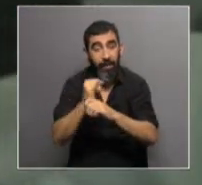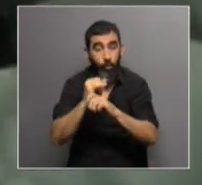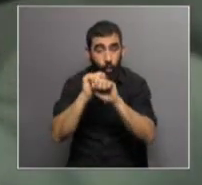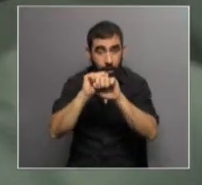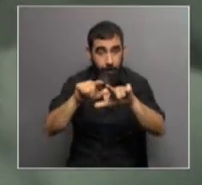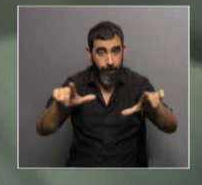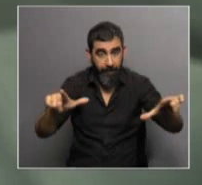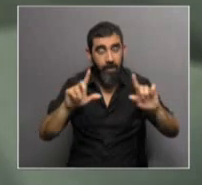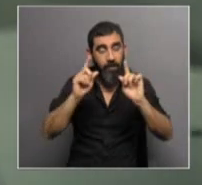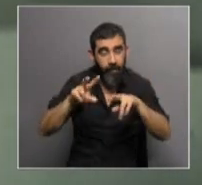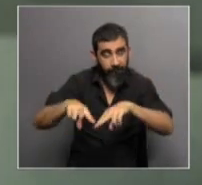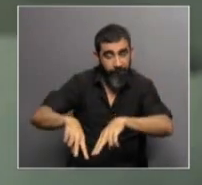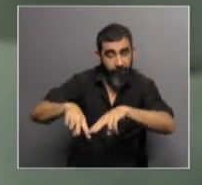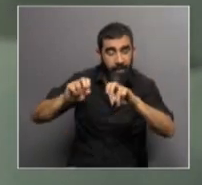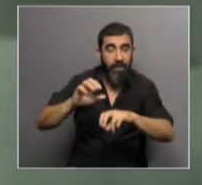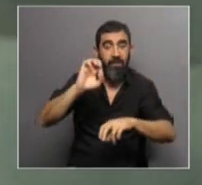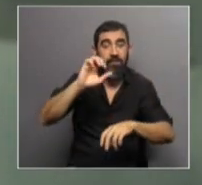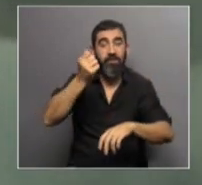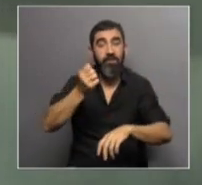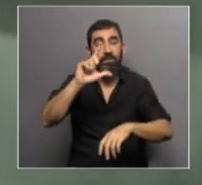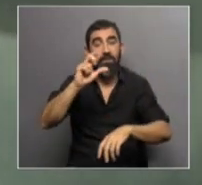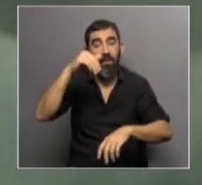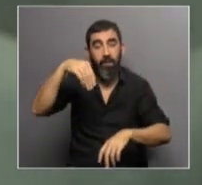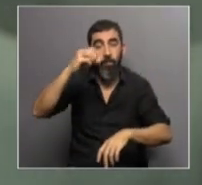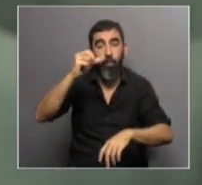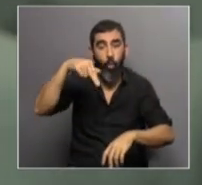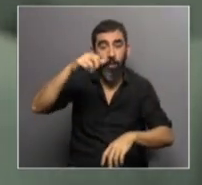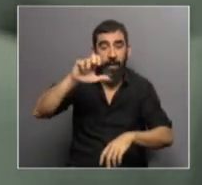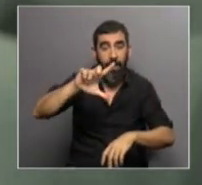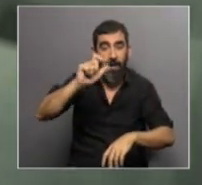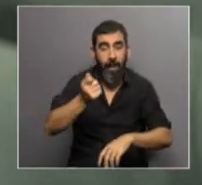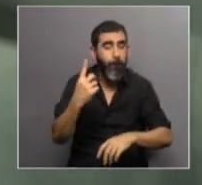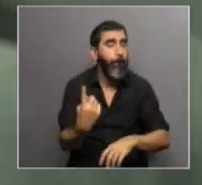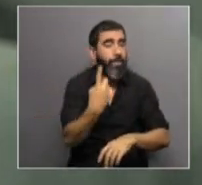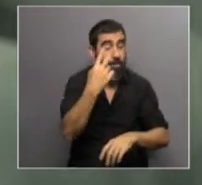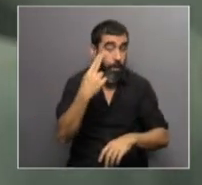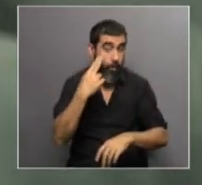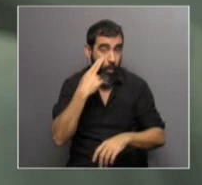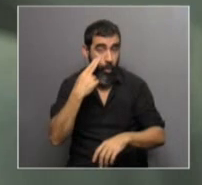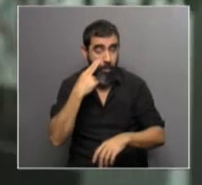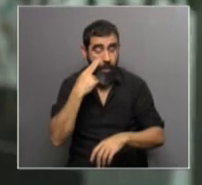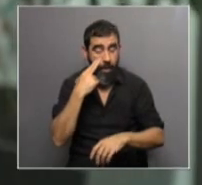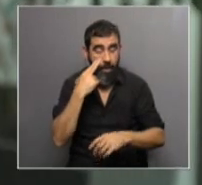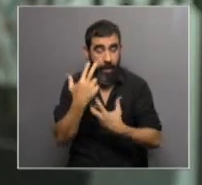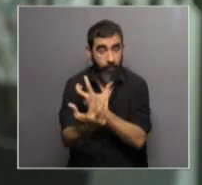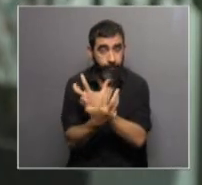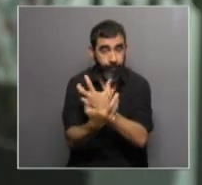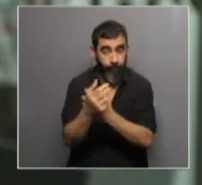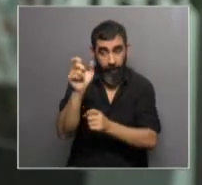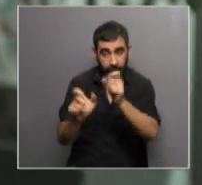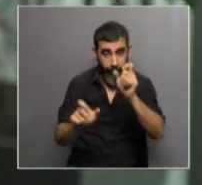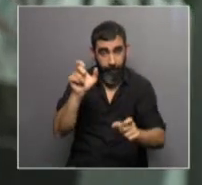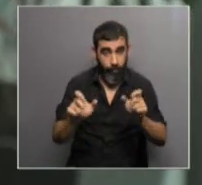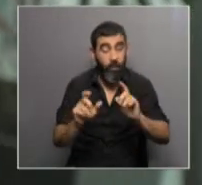estudiar también este salmonella que sabemos que es el principal causal de las intoxicaciones pero también que